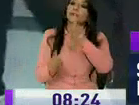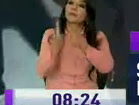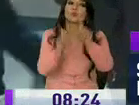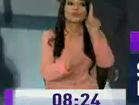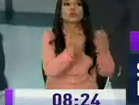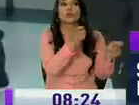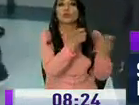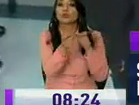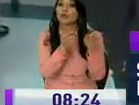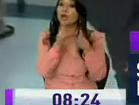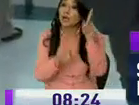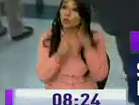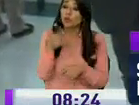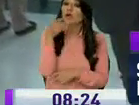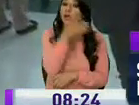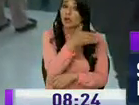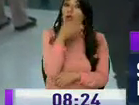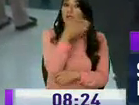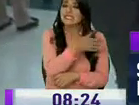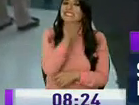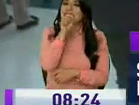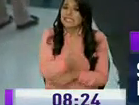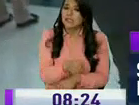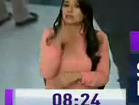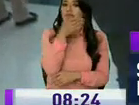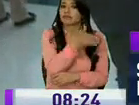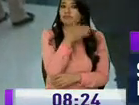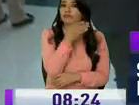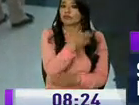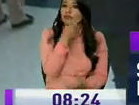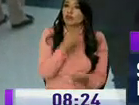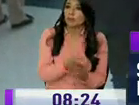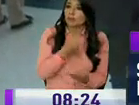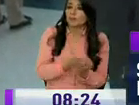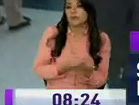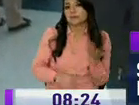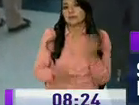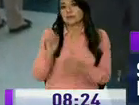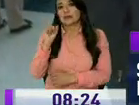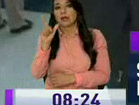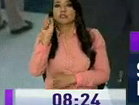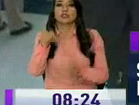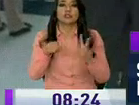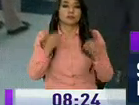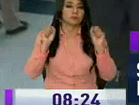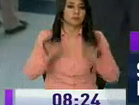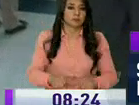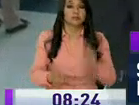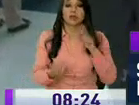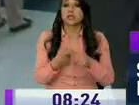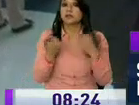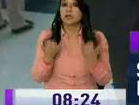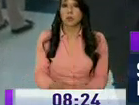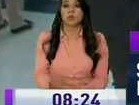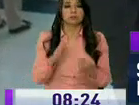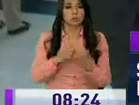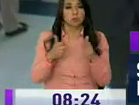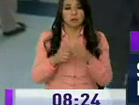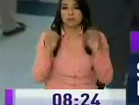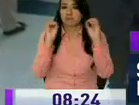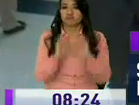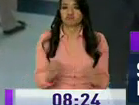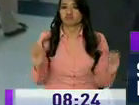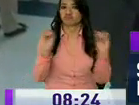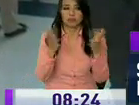para ver quiénes son sí que clientes frecuentes y así poder saber si es que hay o no algún tipo de especulación. Hasta el momento con las autoridades hemos